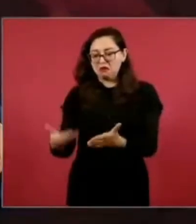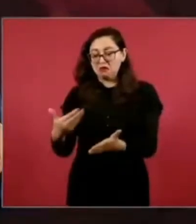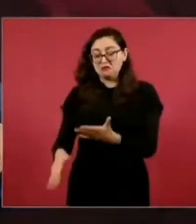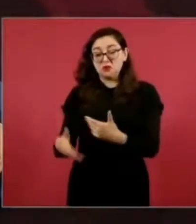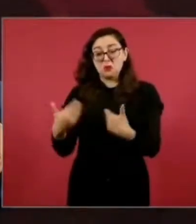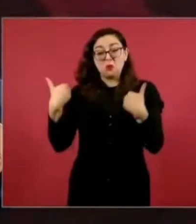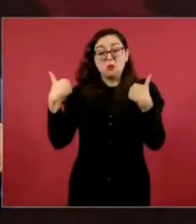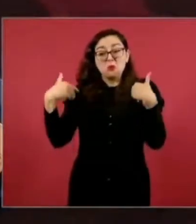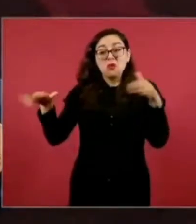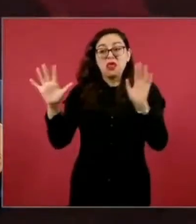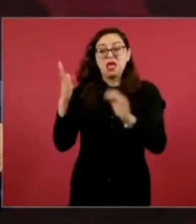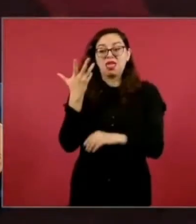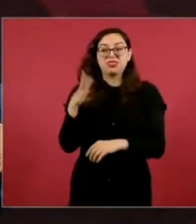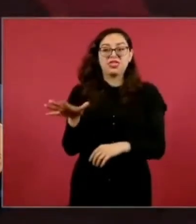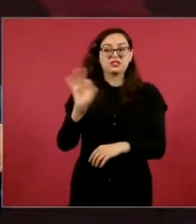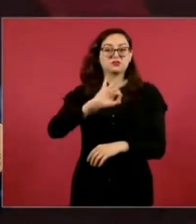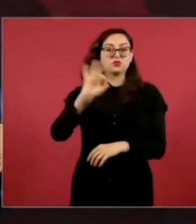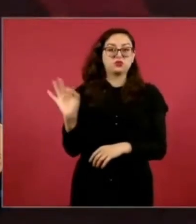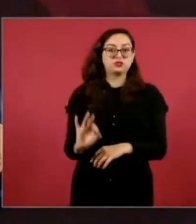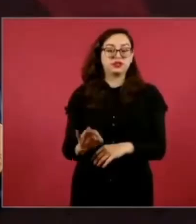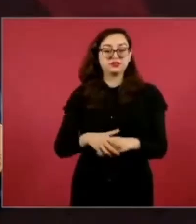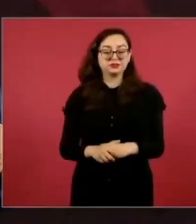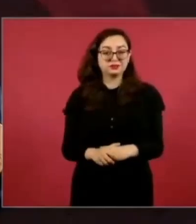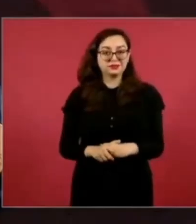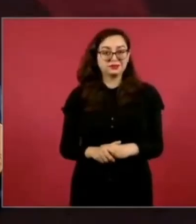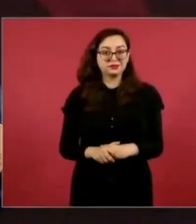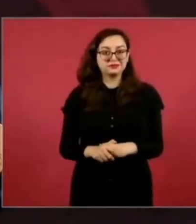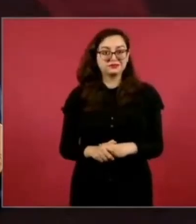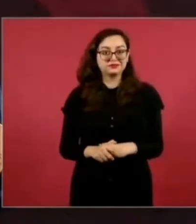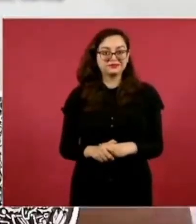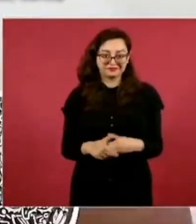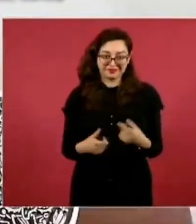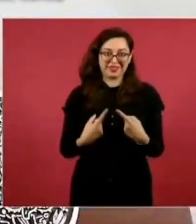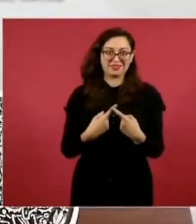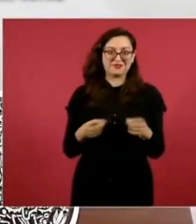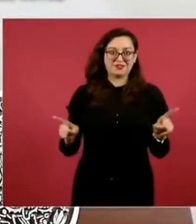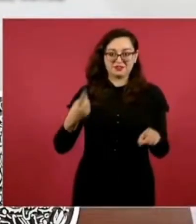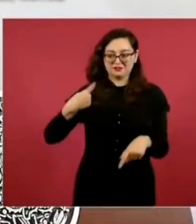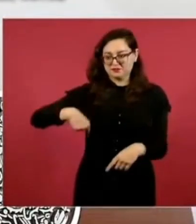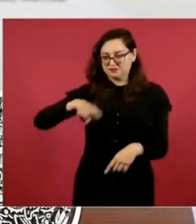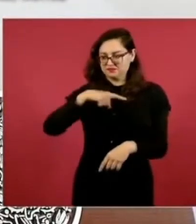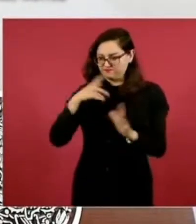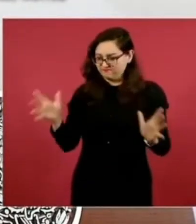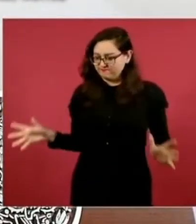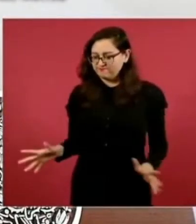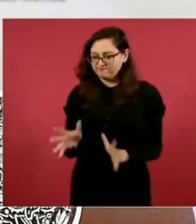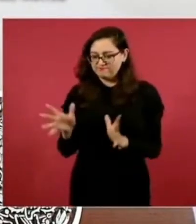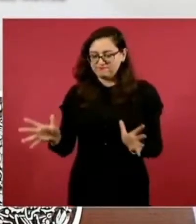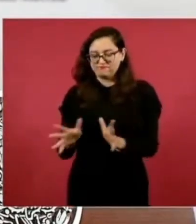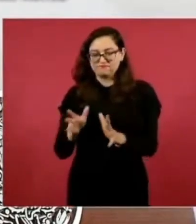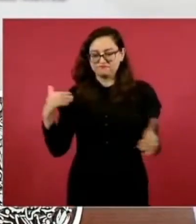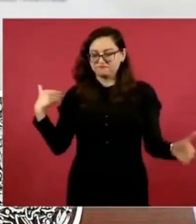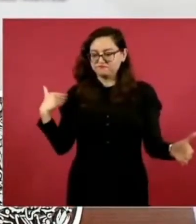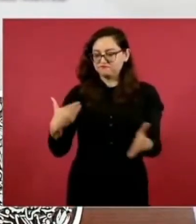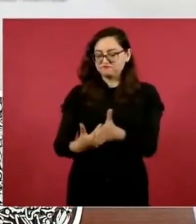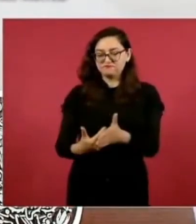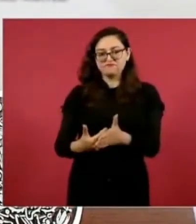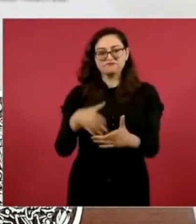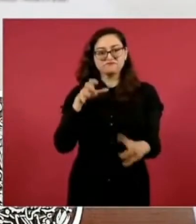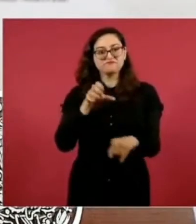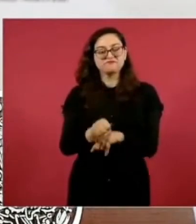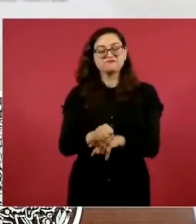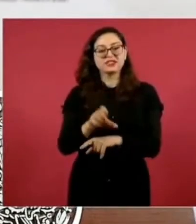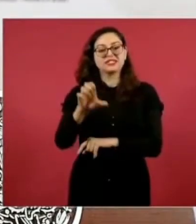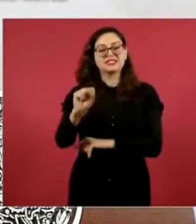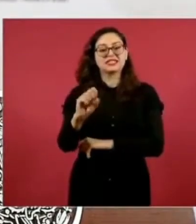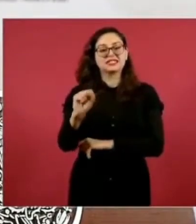produciendo 52% y vamos a terminar el año con 61%.